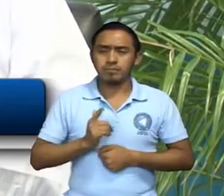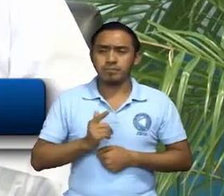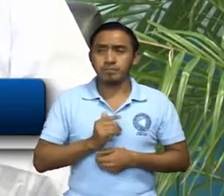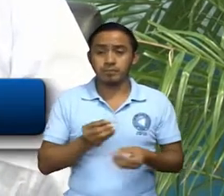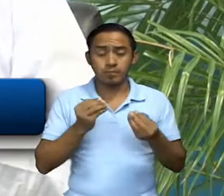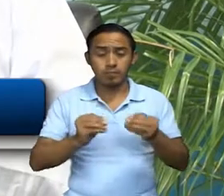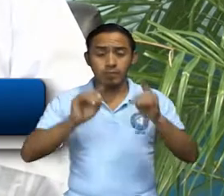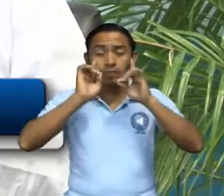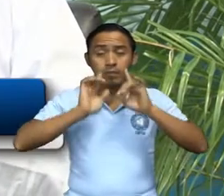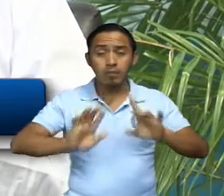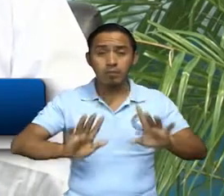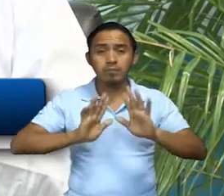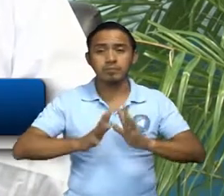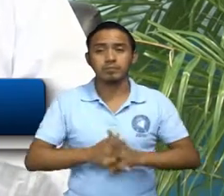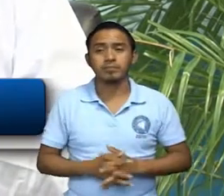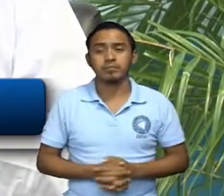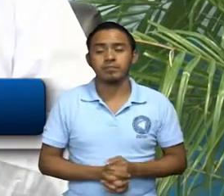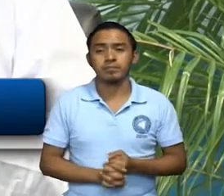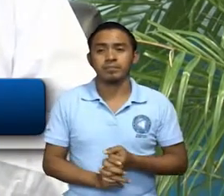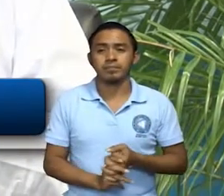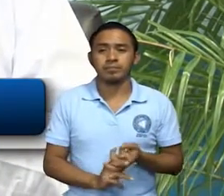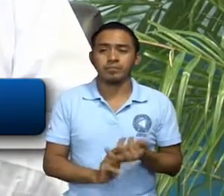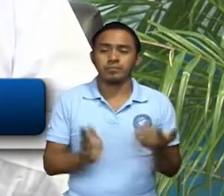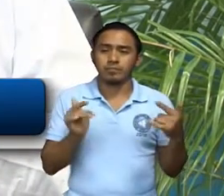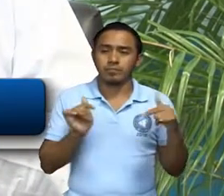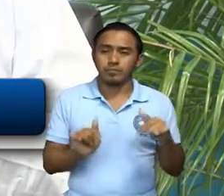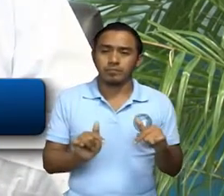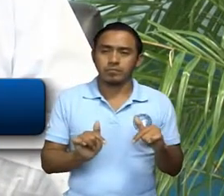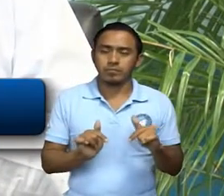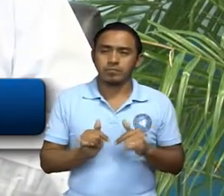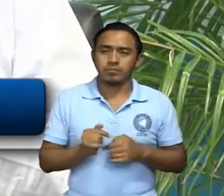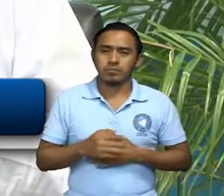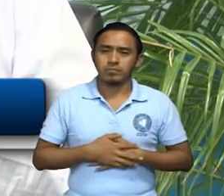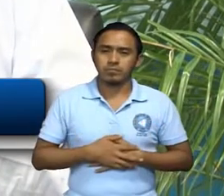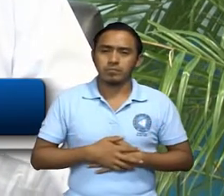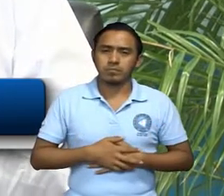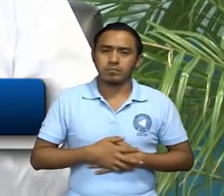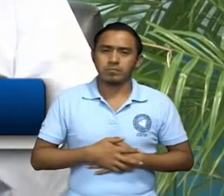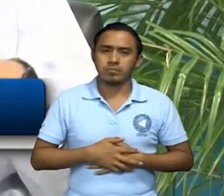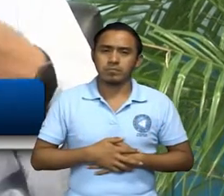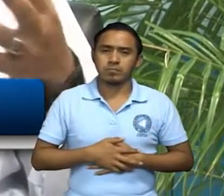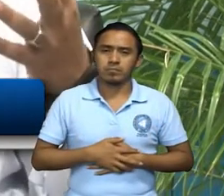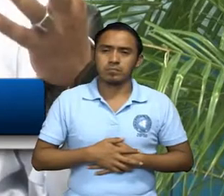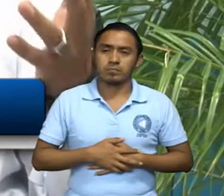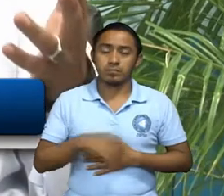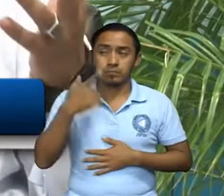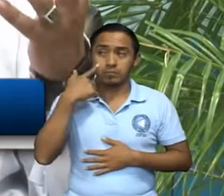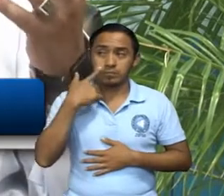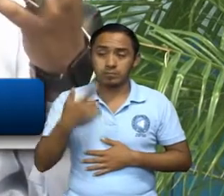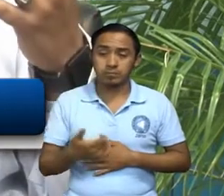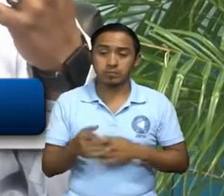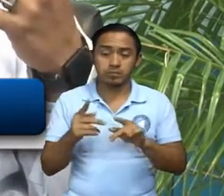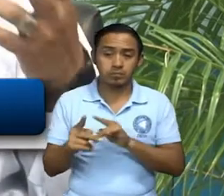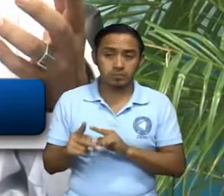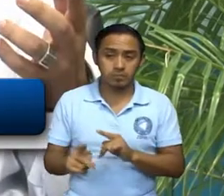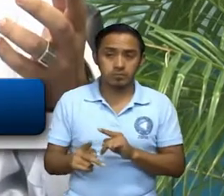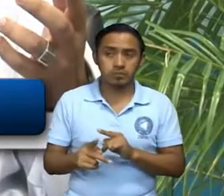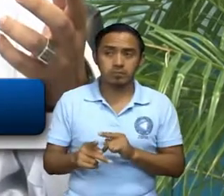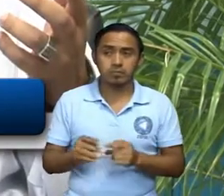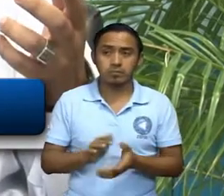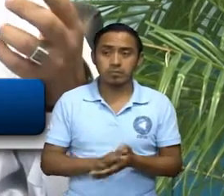cuidado con los sangrados nasales. Uh-huh. Ahorita tenemos lo que es la valoración a los pacientes con